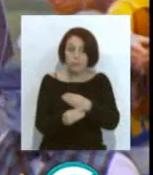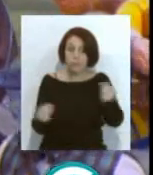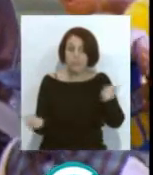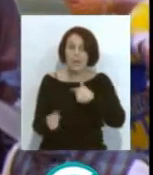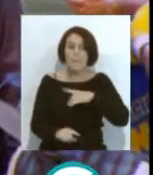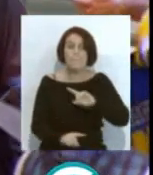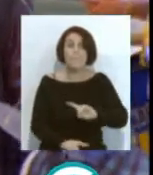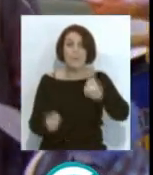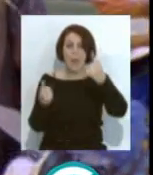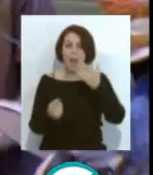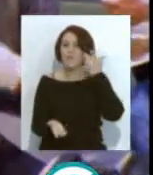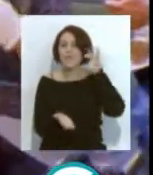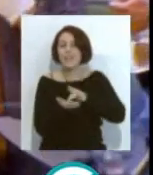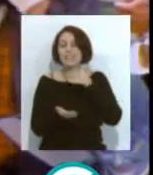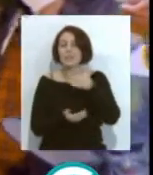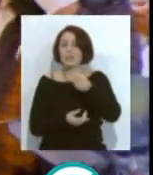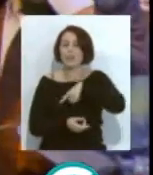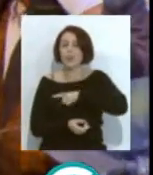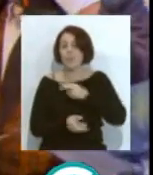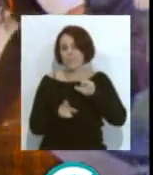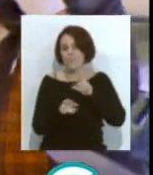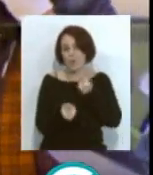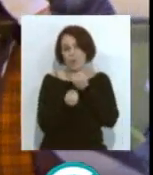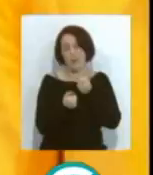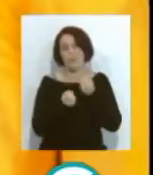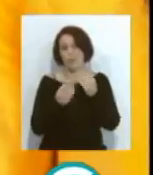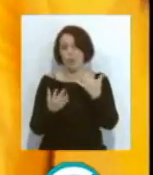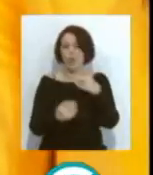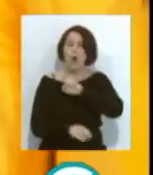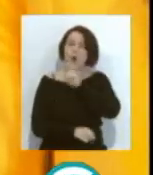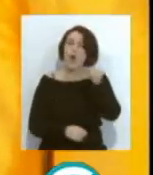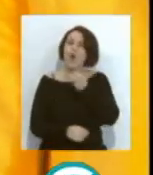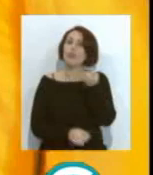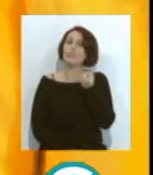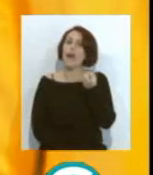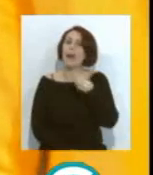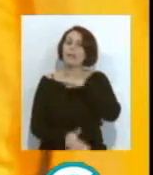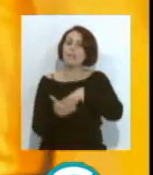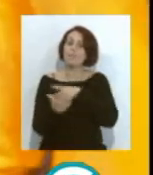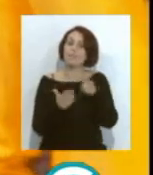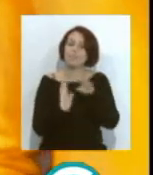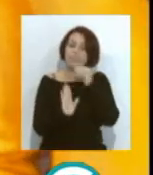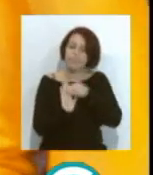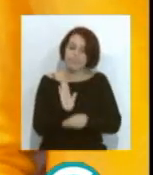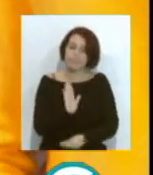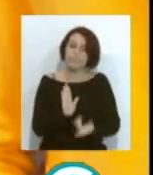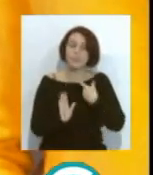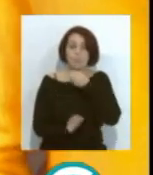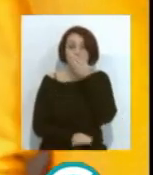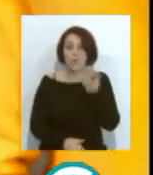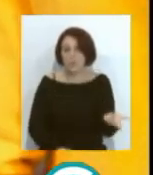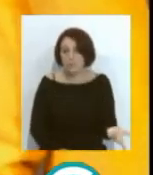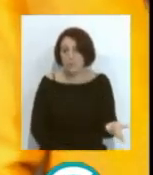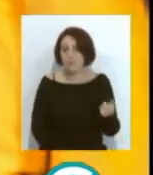la primera de una serie de fechas de las que esperamos contarles muy pronto otras que vayan llenando el calendario. Y bueno, dice, no